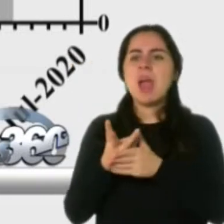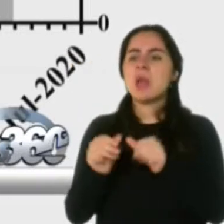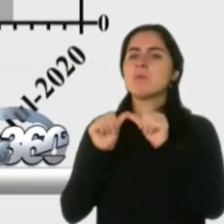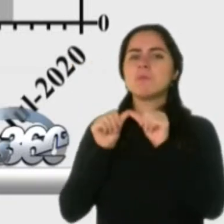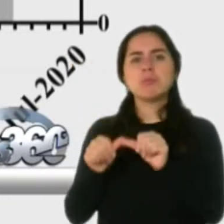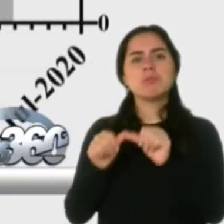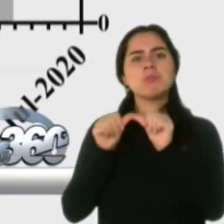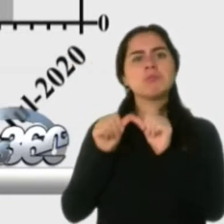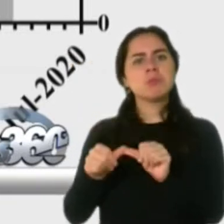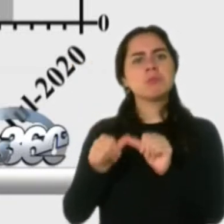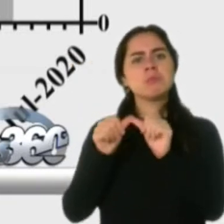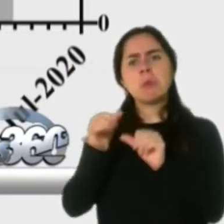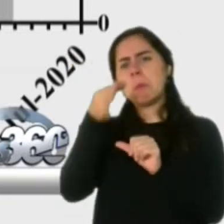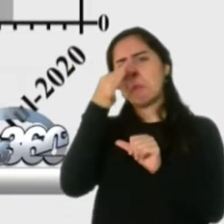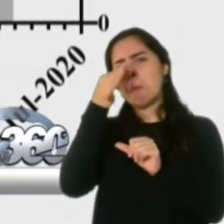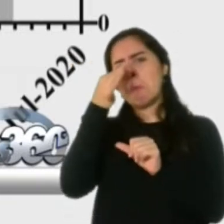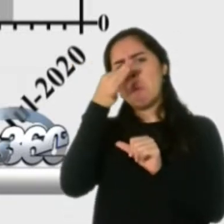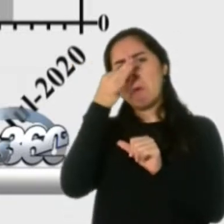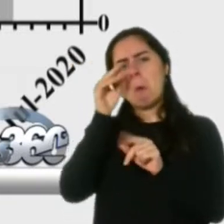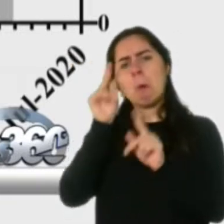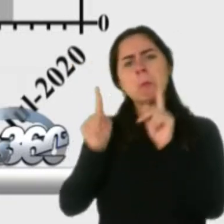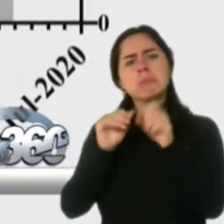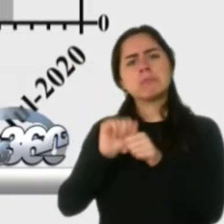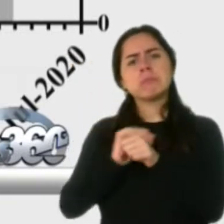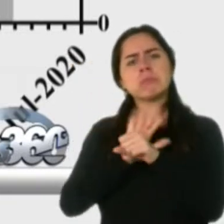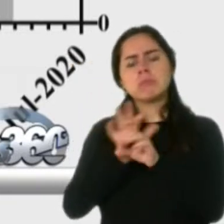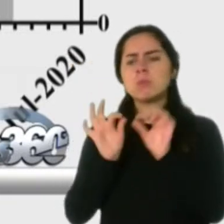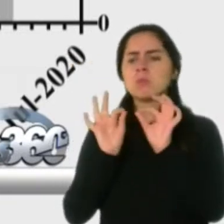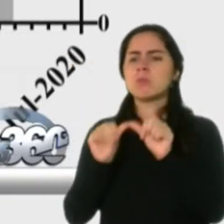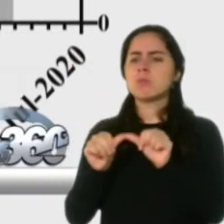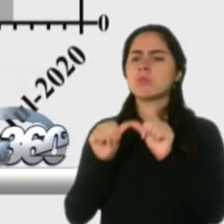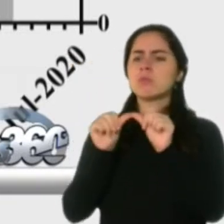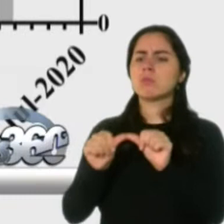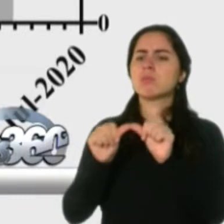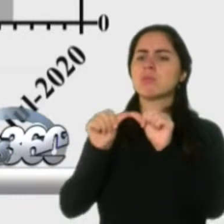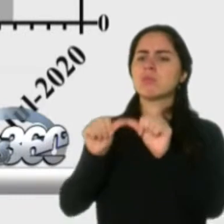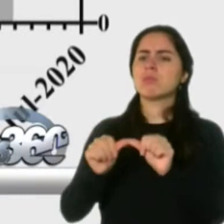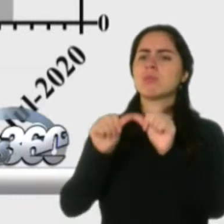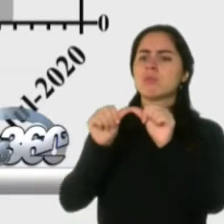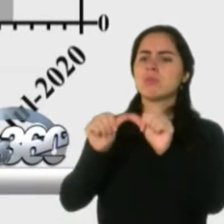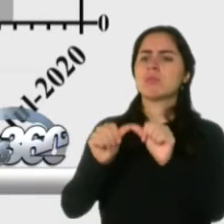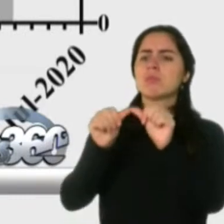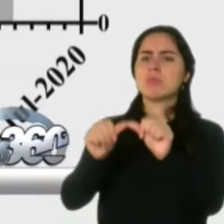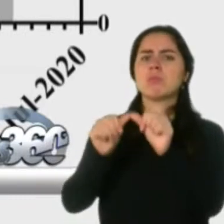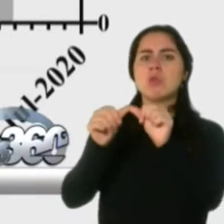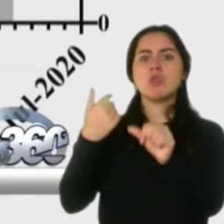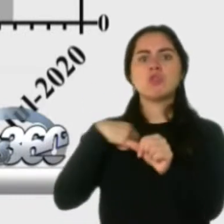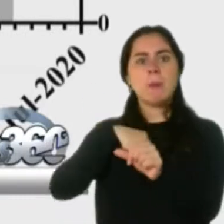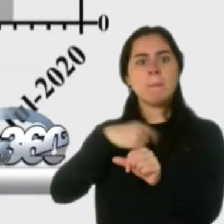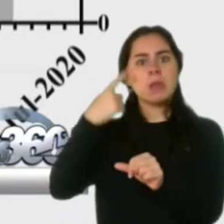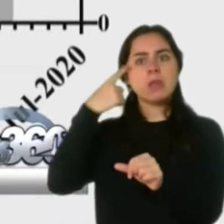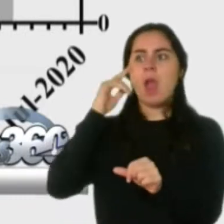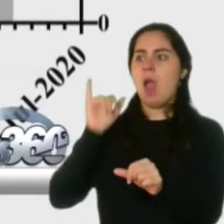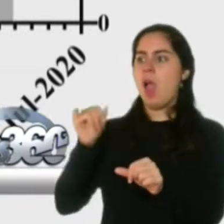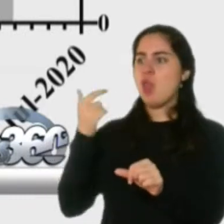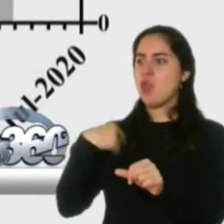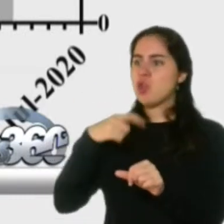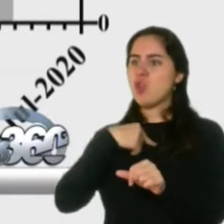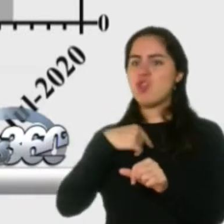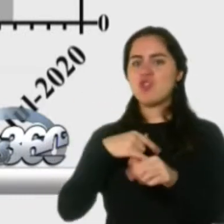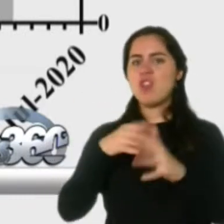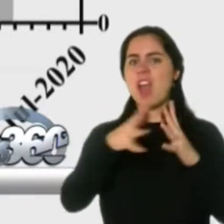1% y ya estábamos con la idea de que nosotros pudiéramos ser el Nueva Zelanda de las Américas en términos